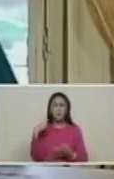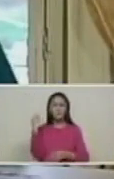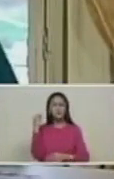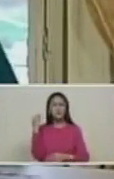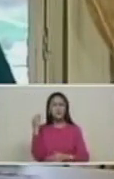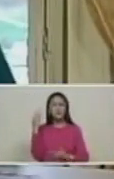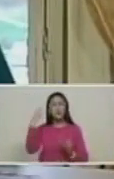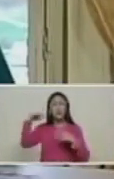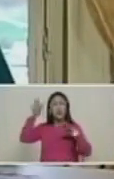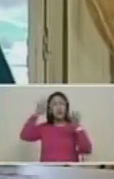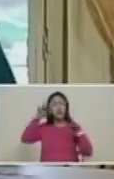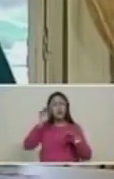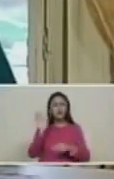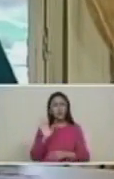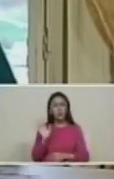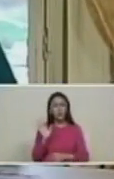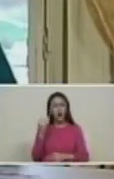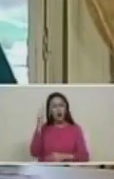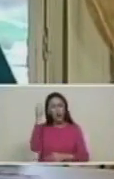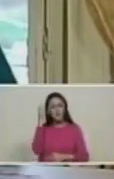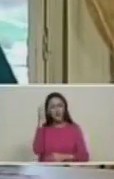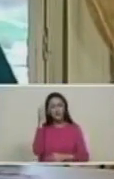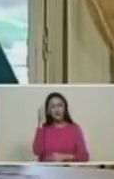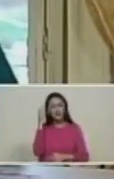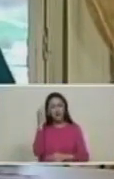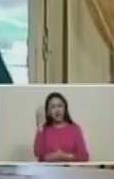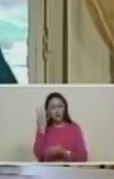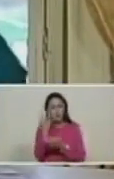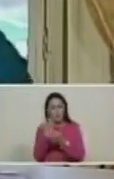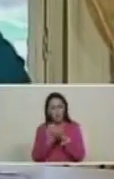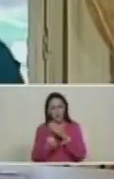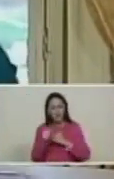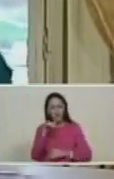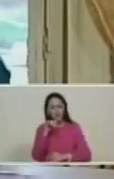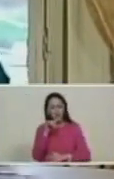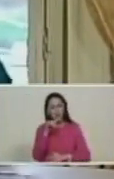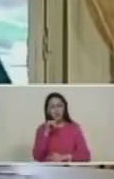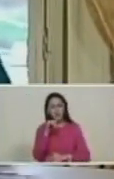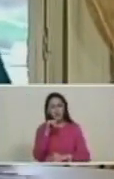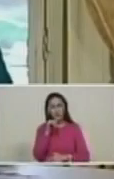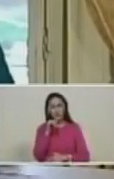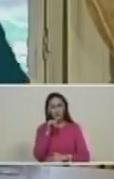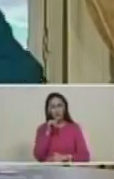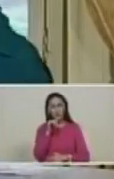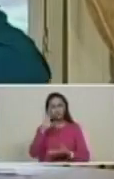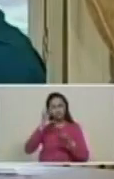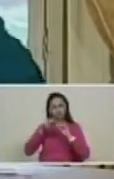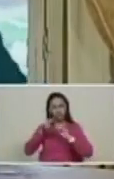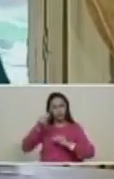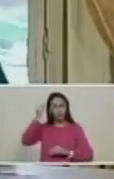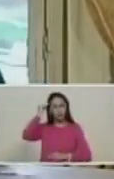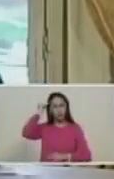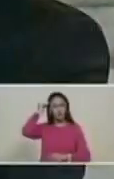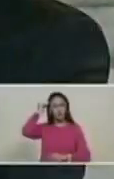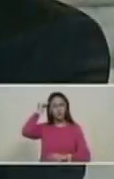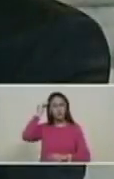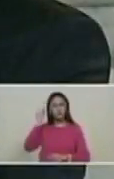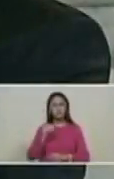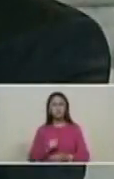aéreo, tiene capacidad de la abstracción, tiene la capacidad de la